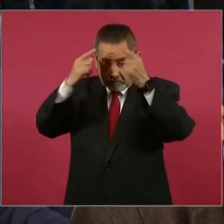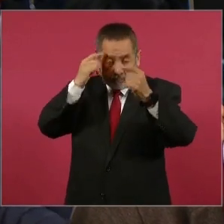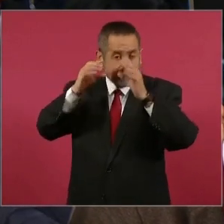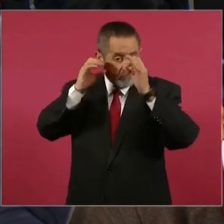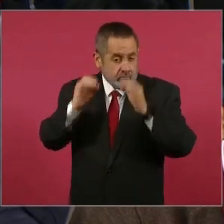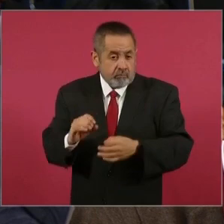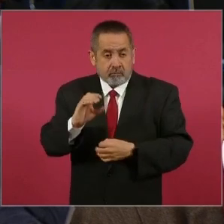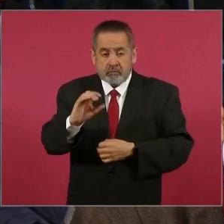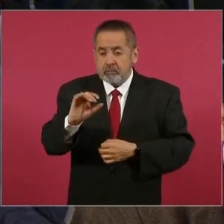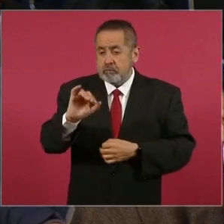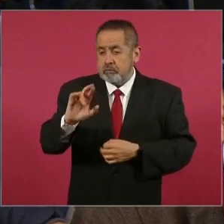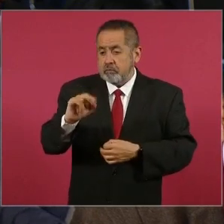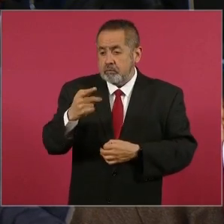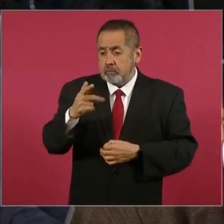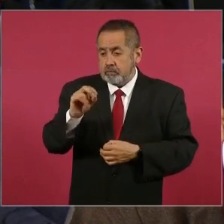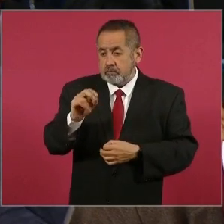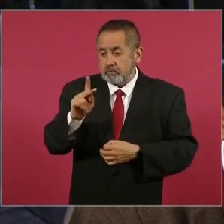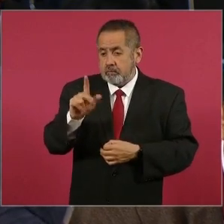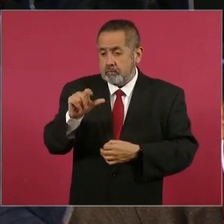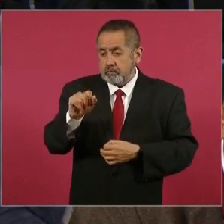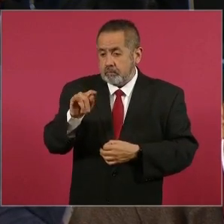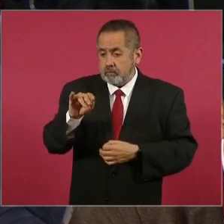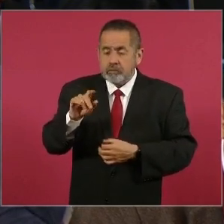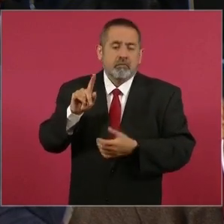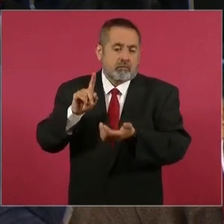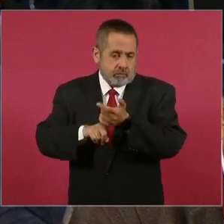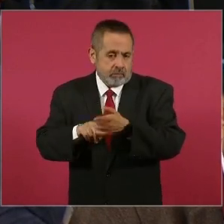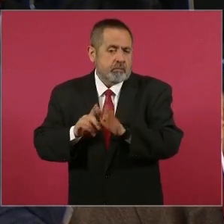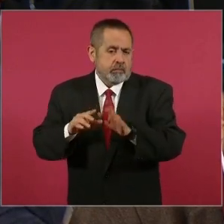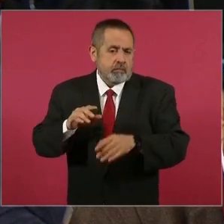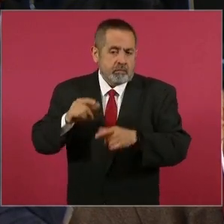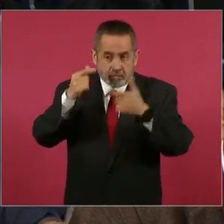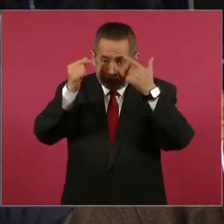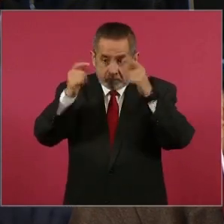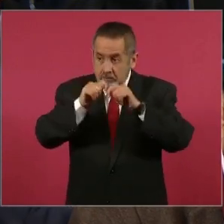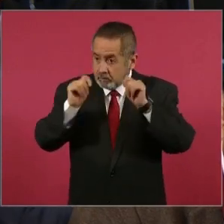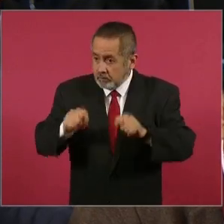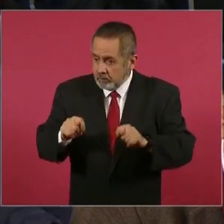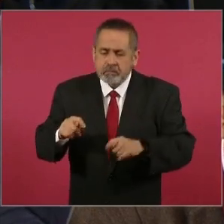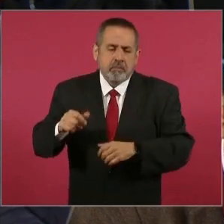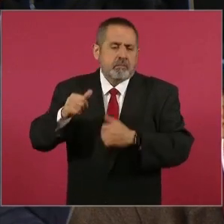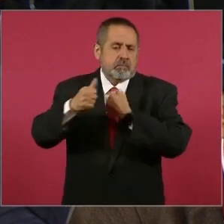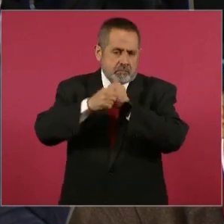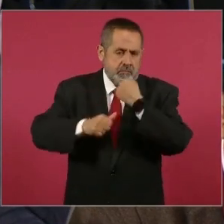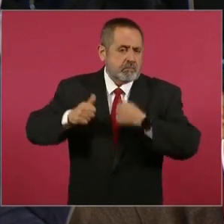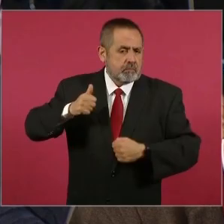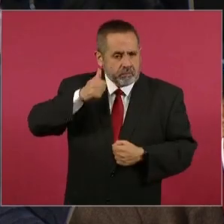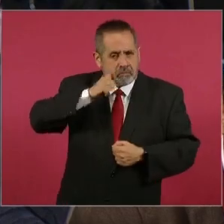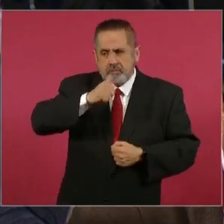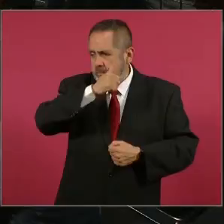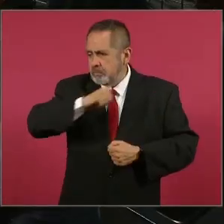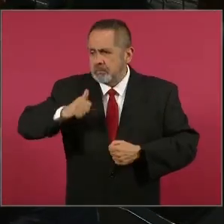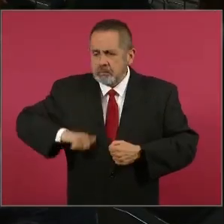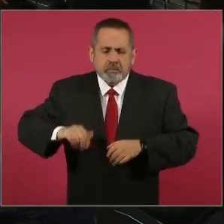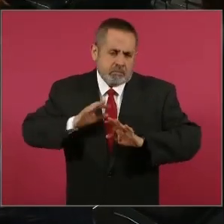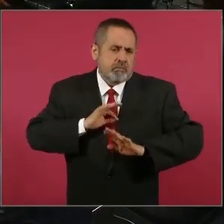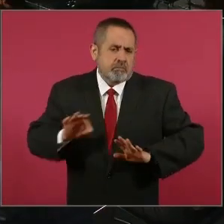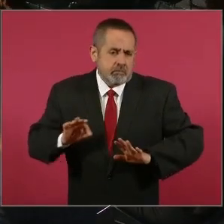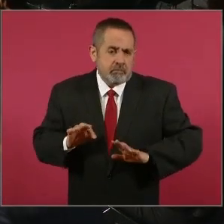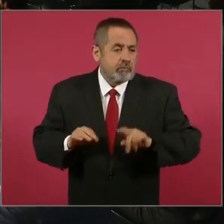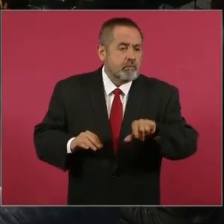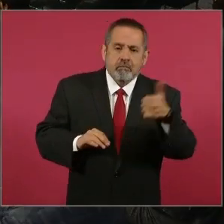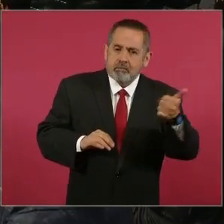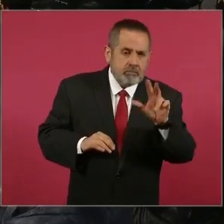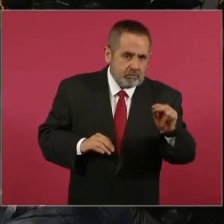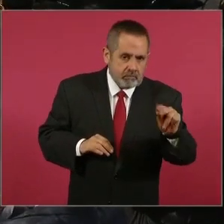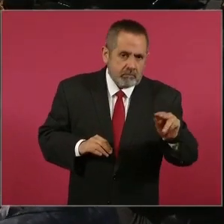proceso me dijeron que esta semana o la próxima semana la votaban por otro lado presidente quería decirle que bueno me